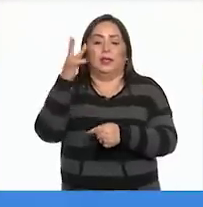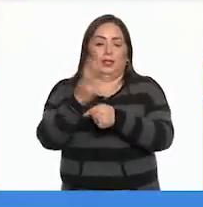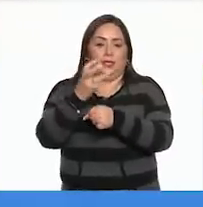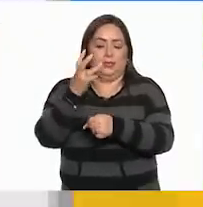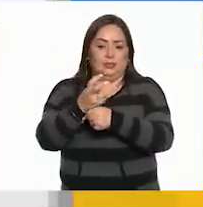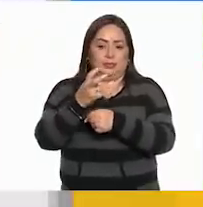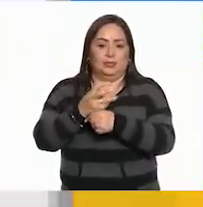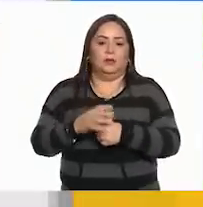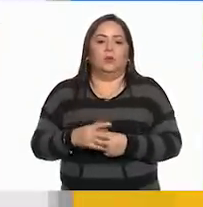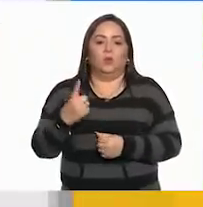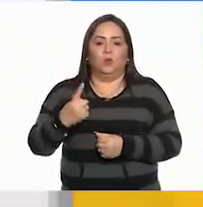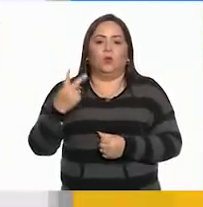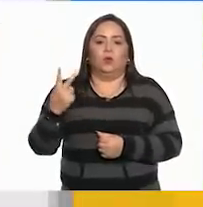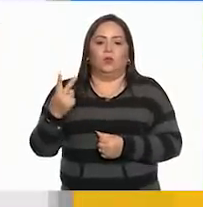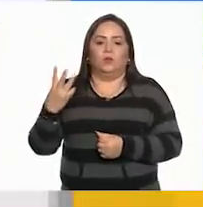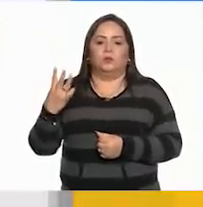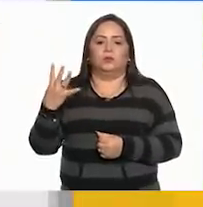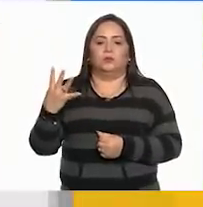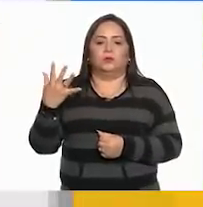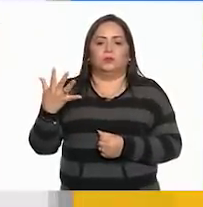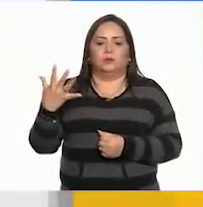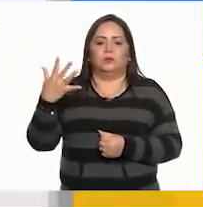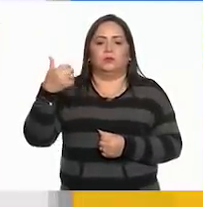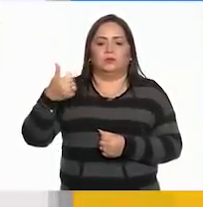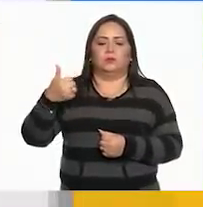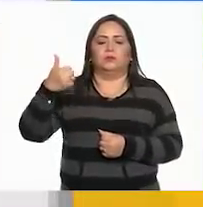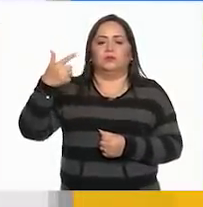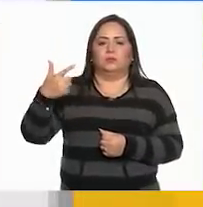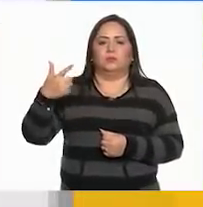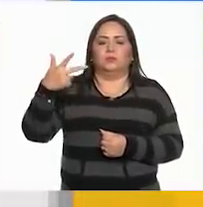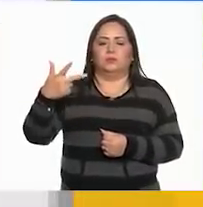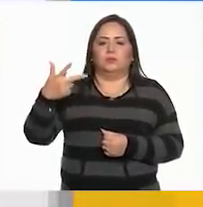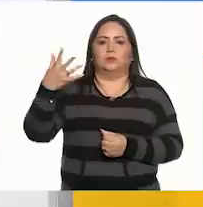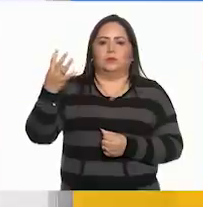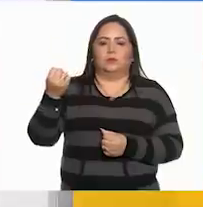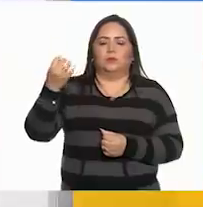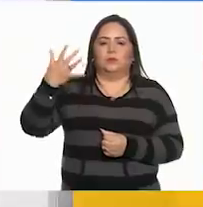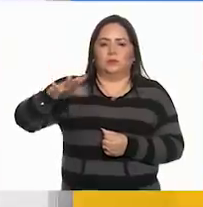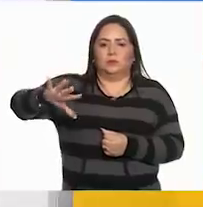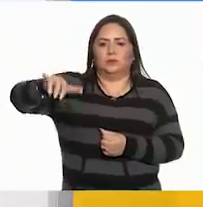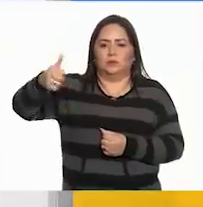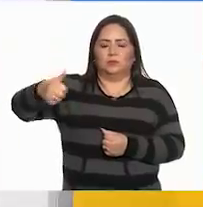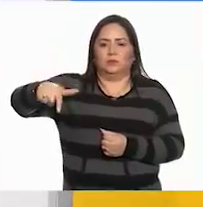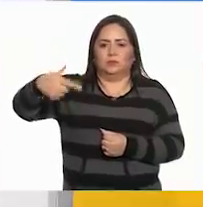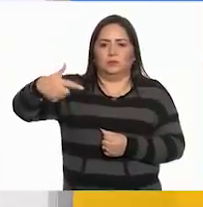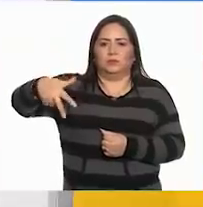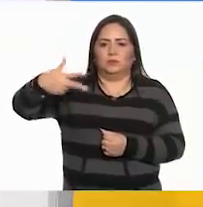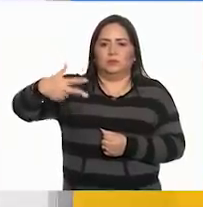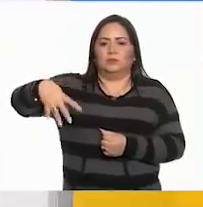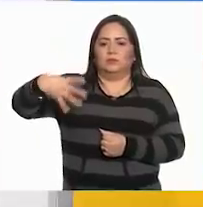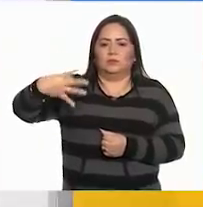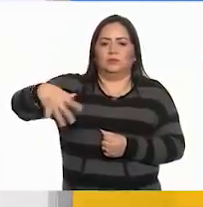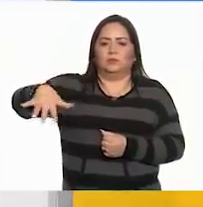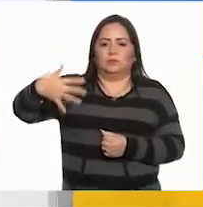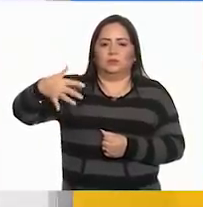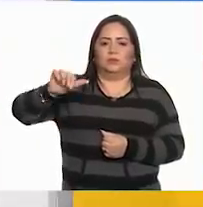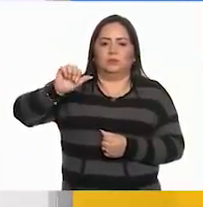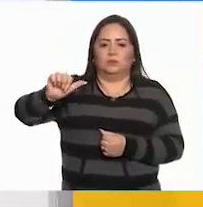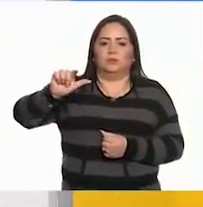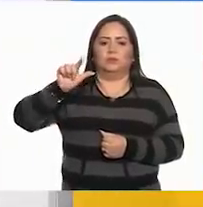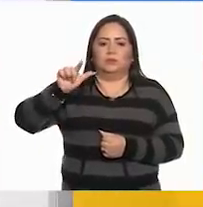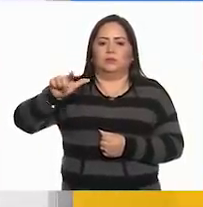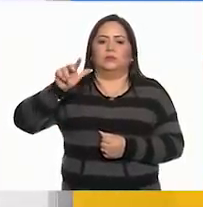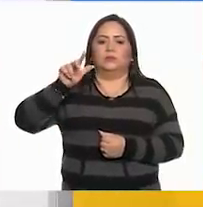figura siguiente. 1, 2, 3, 4, 5, 6, 7, 8, 9, 10, 11, 12, 13, 14,